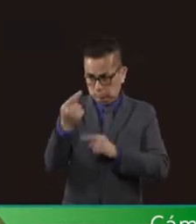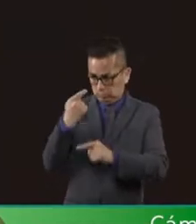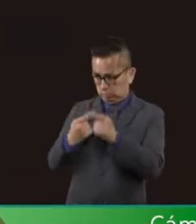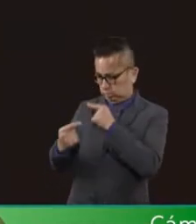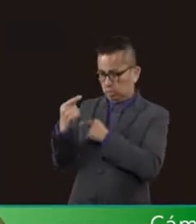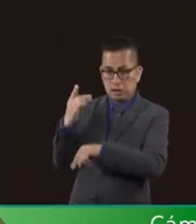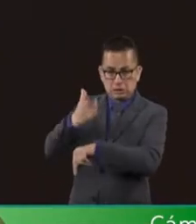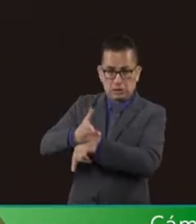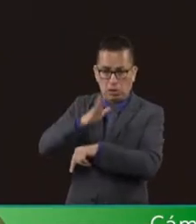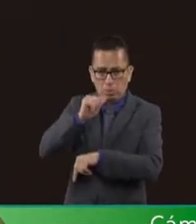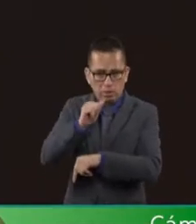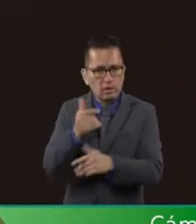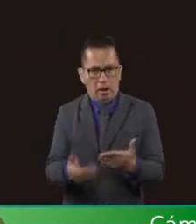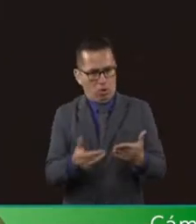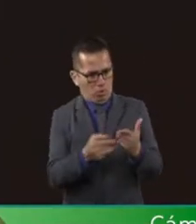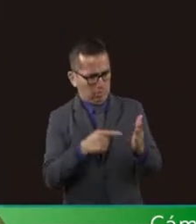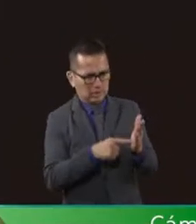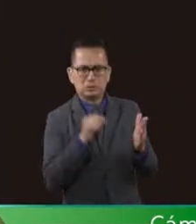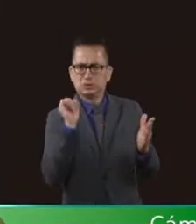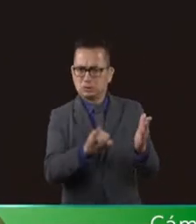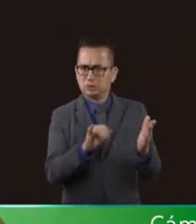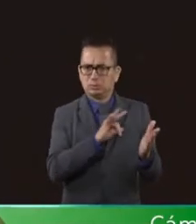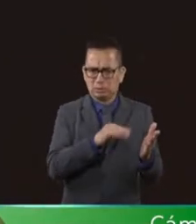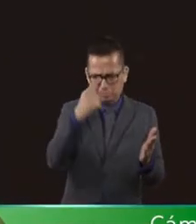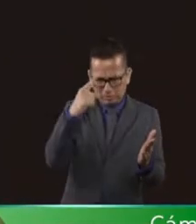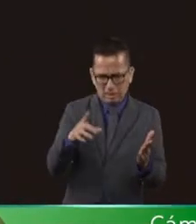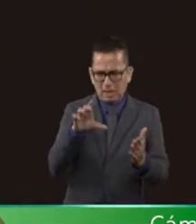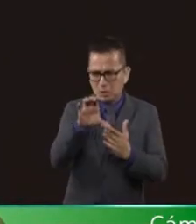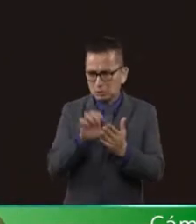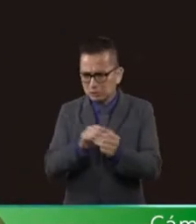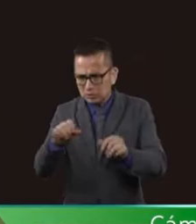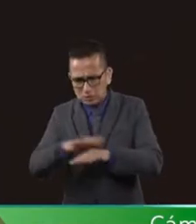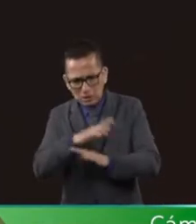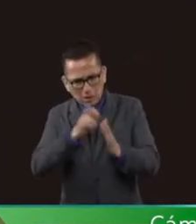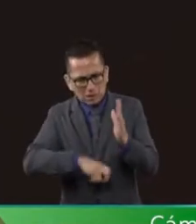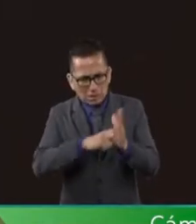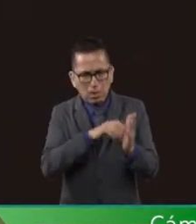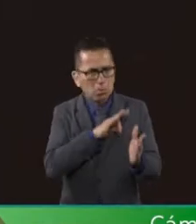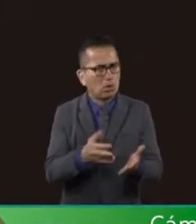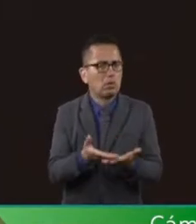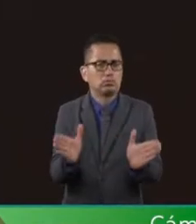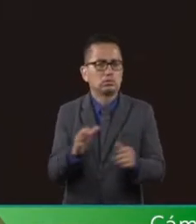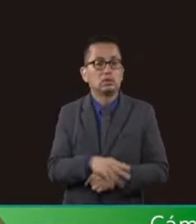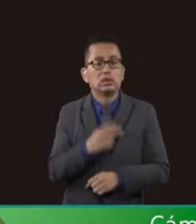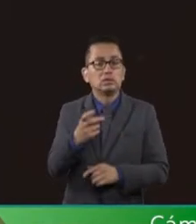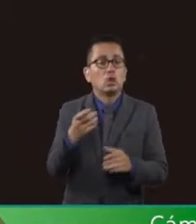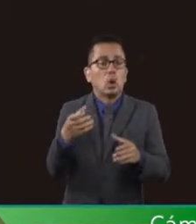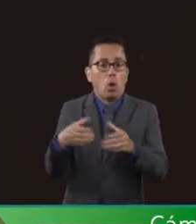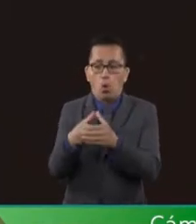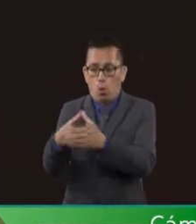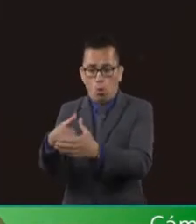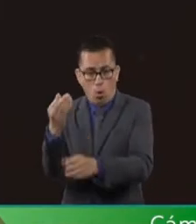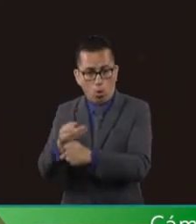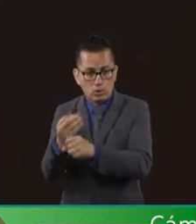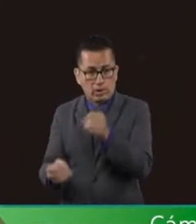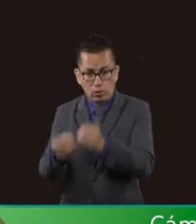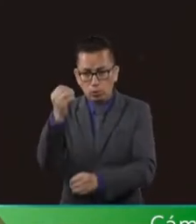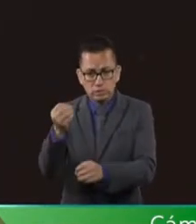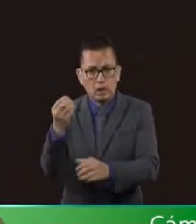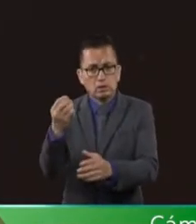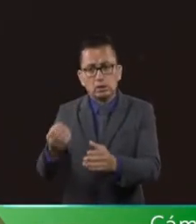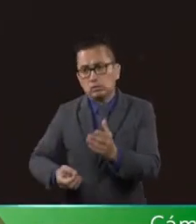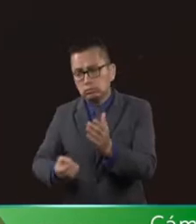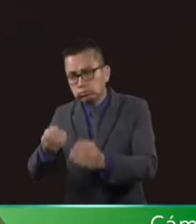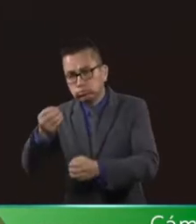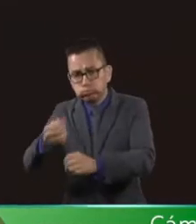frenar y desechar todos los mecanismos de control constitucional que se encuentran en estos momentos en el Poder Judicial. Pero ya lo hemos dicho